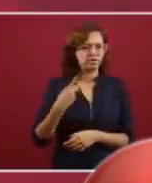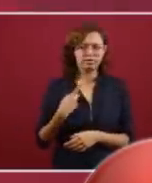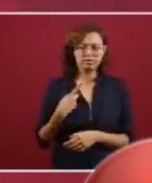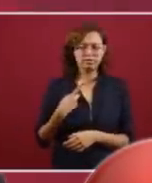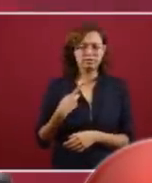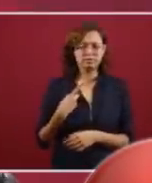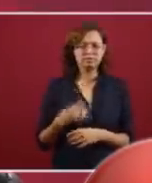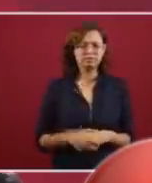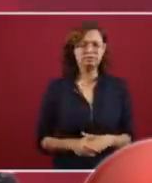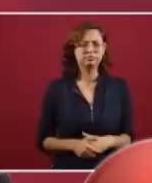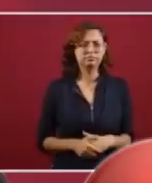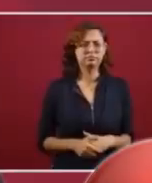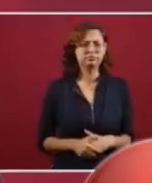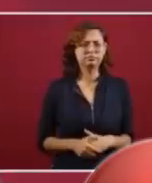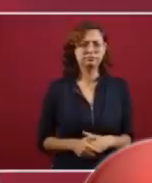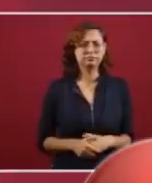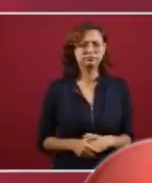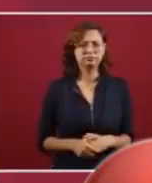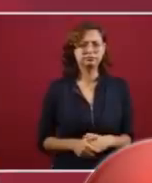Eso es parte